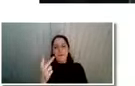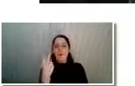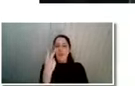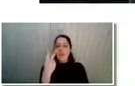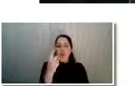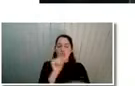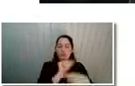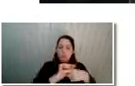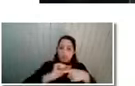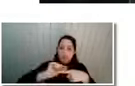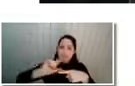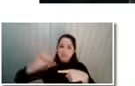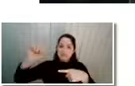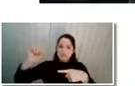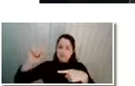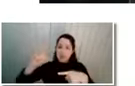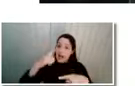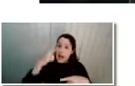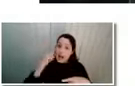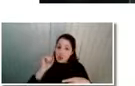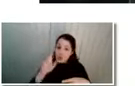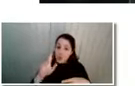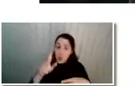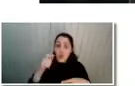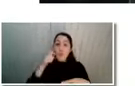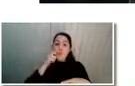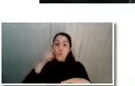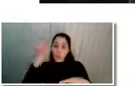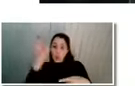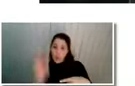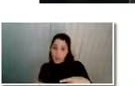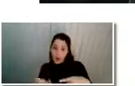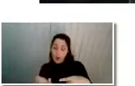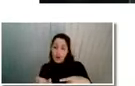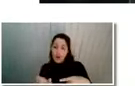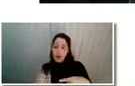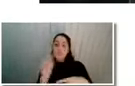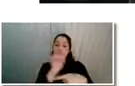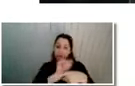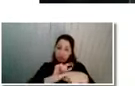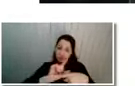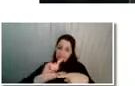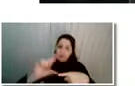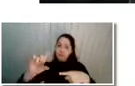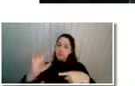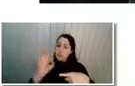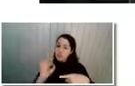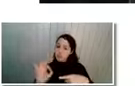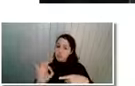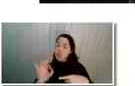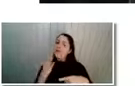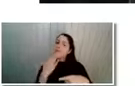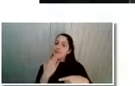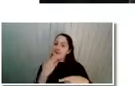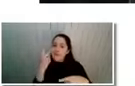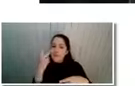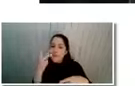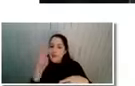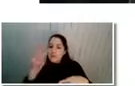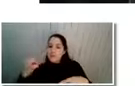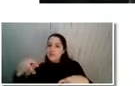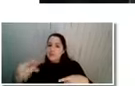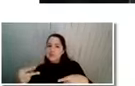la curva del fragmento genómico humano, pero también vemos una curva que se levanta en